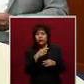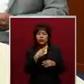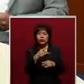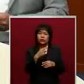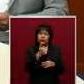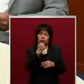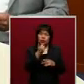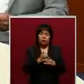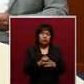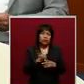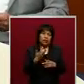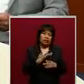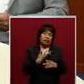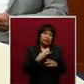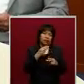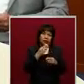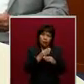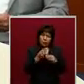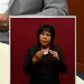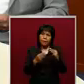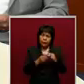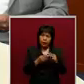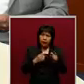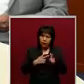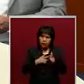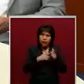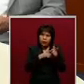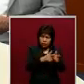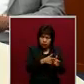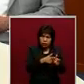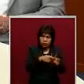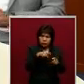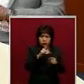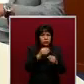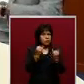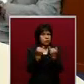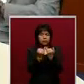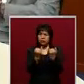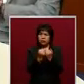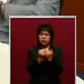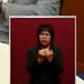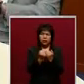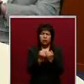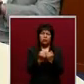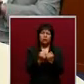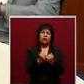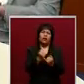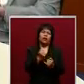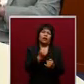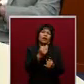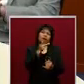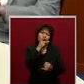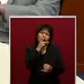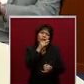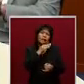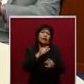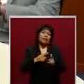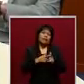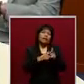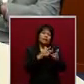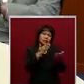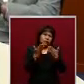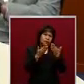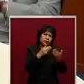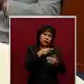manera obtengan todo el material necesario para seguir con sus estudios, pero también motivar a los padres y al propio alumno o alumna a que siga,